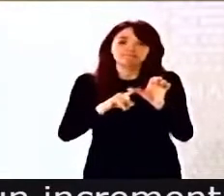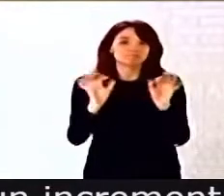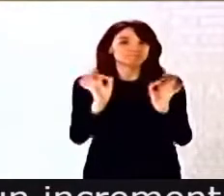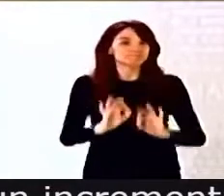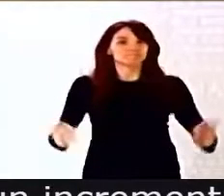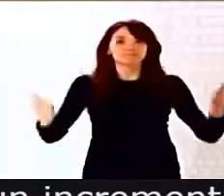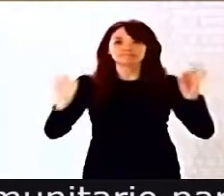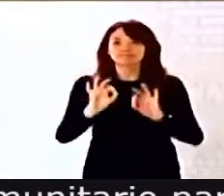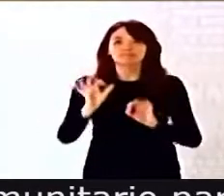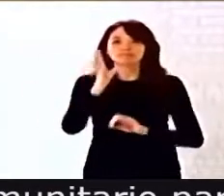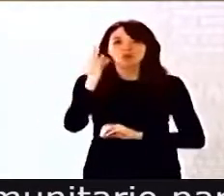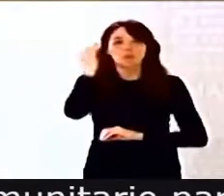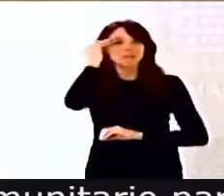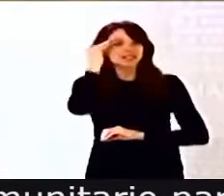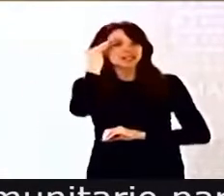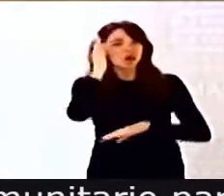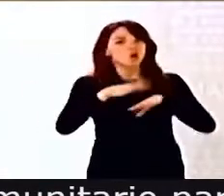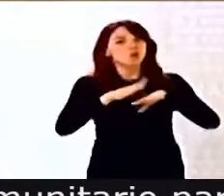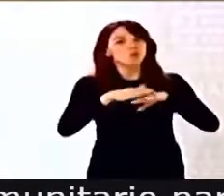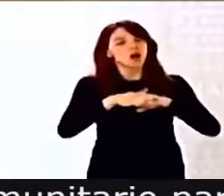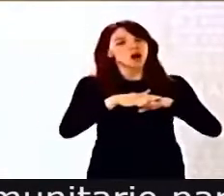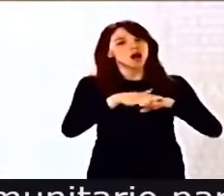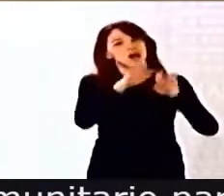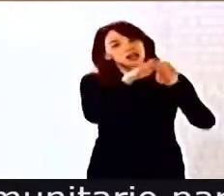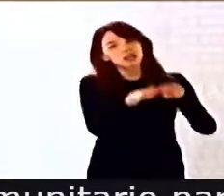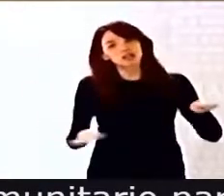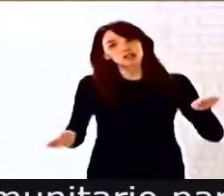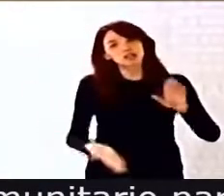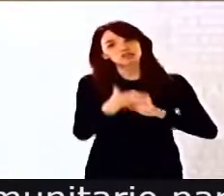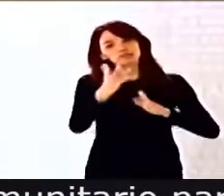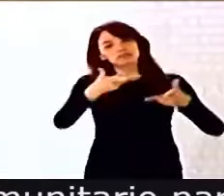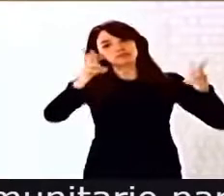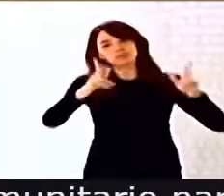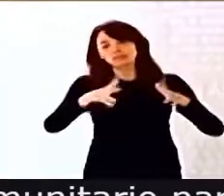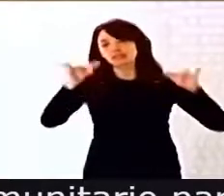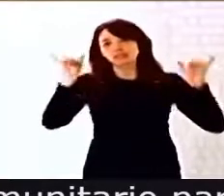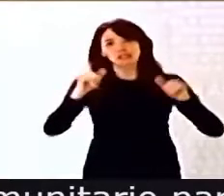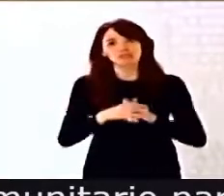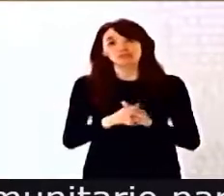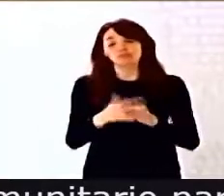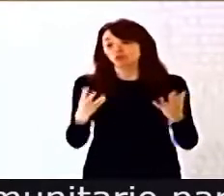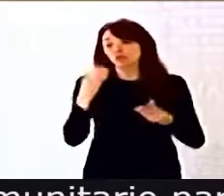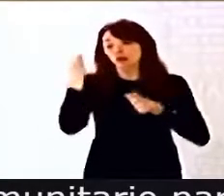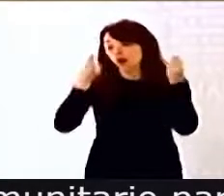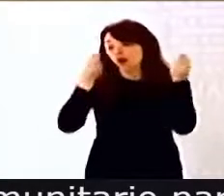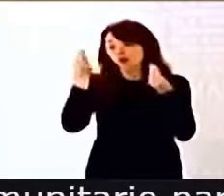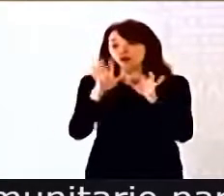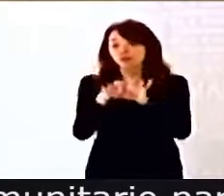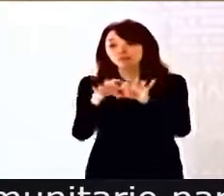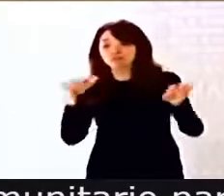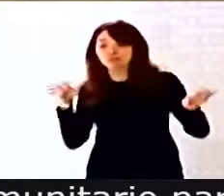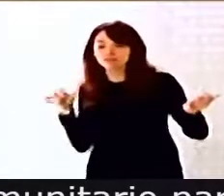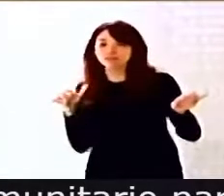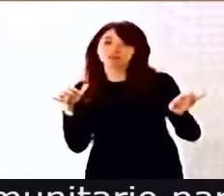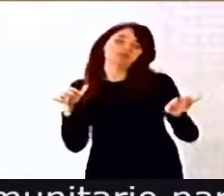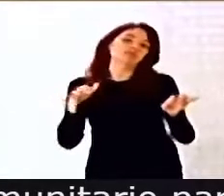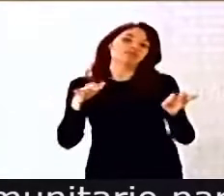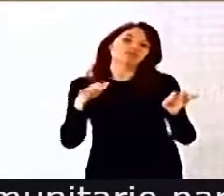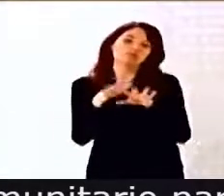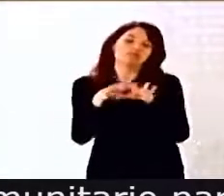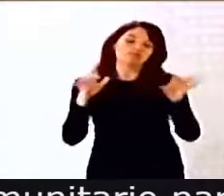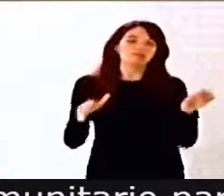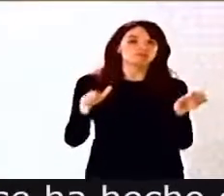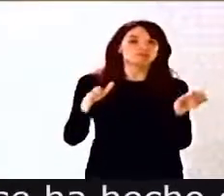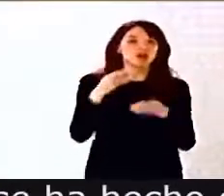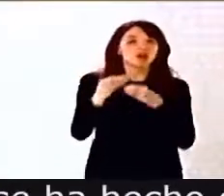que ha tenido un efecto perjudicial. Y, por lo tanto, yo creo que se ha hecho de forma mayoritaria, en la inmensa mayoría de las